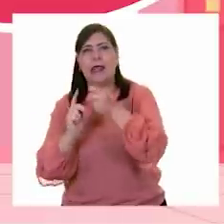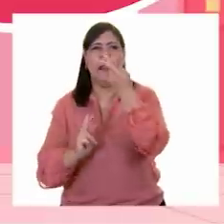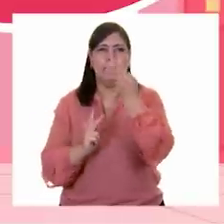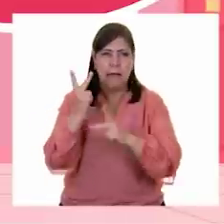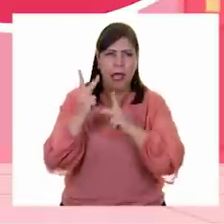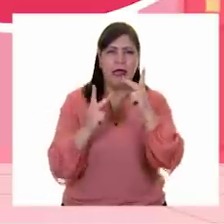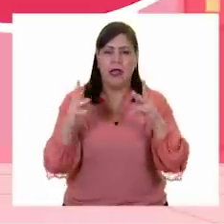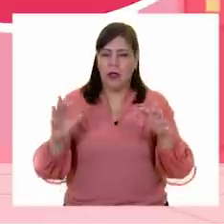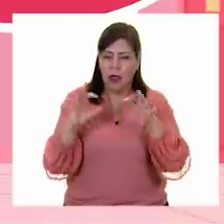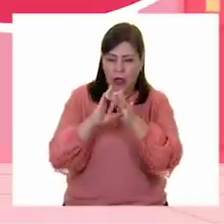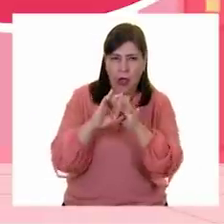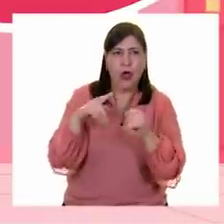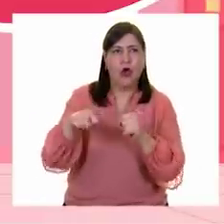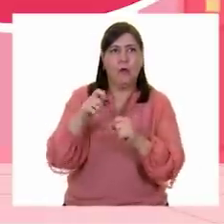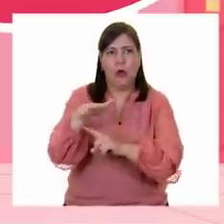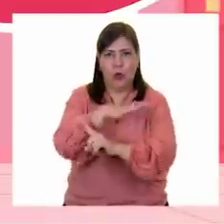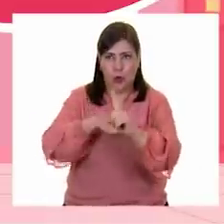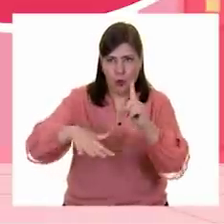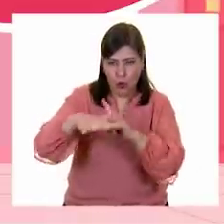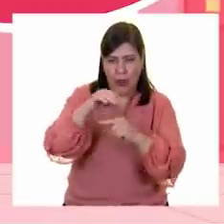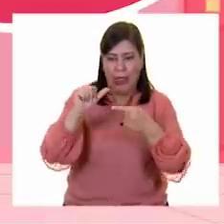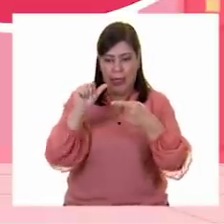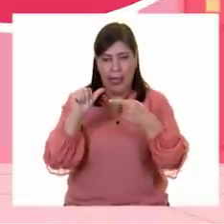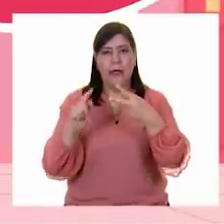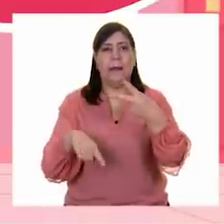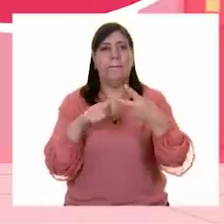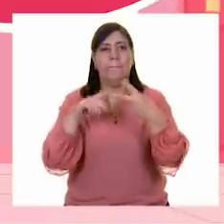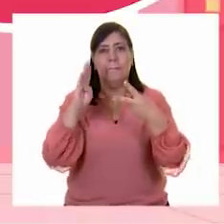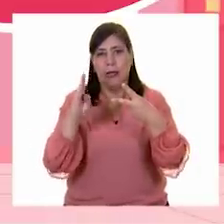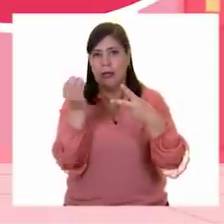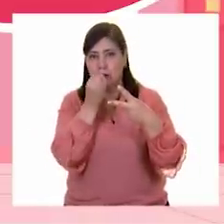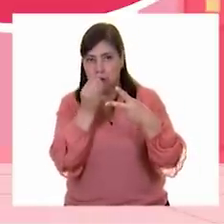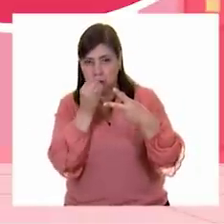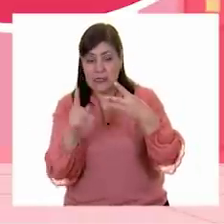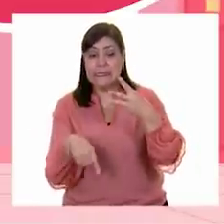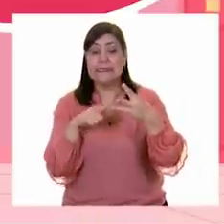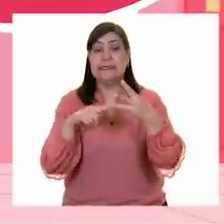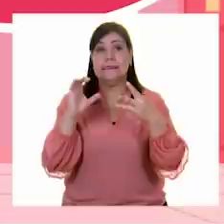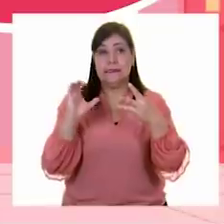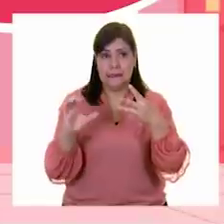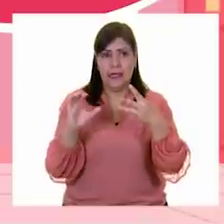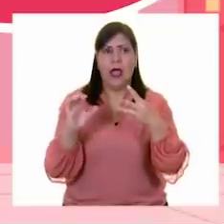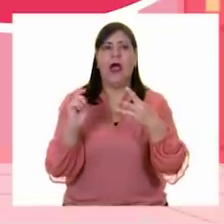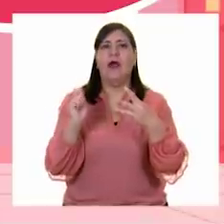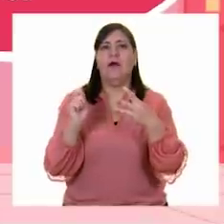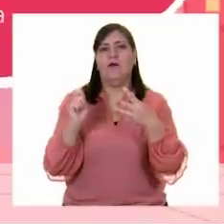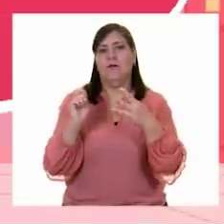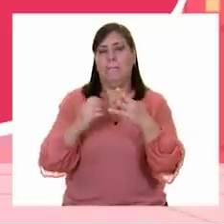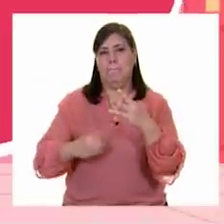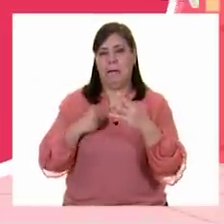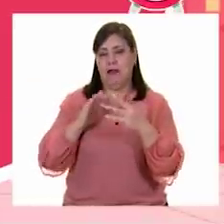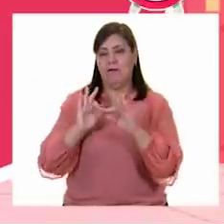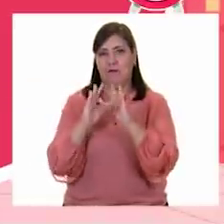A. Medio ambiente. B. Alimentación. C. Forma de vida.